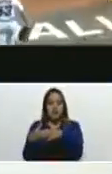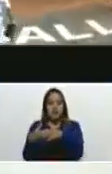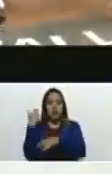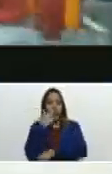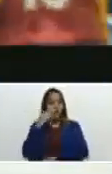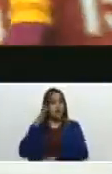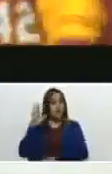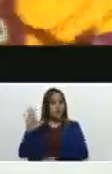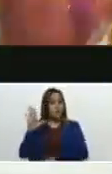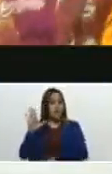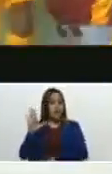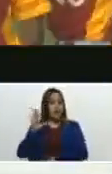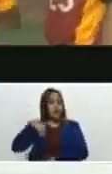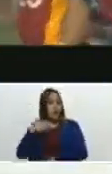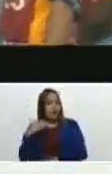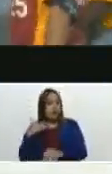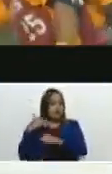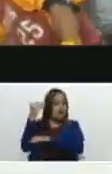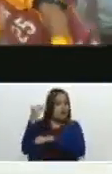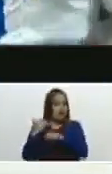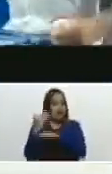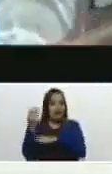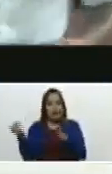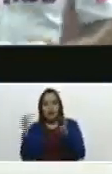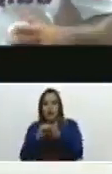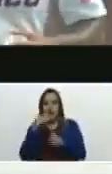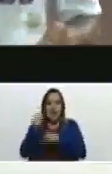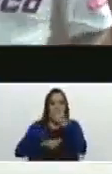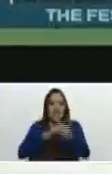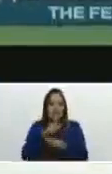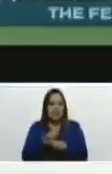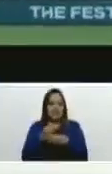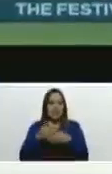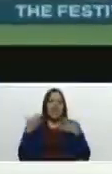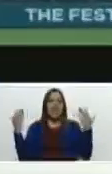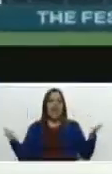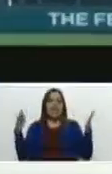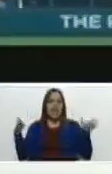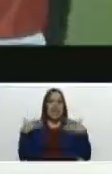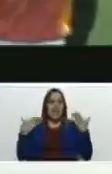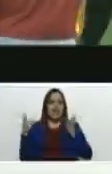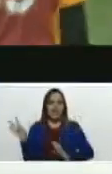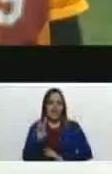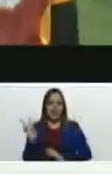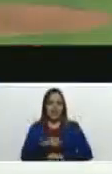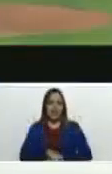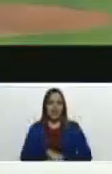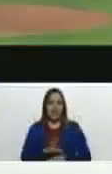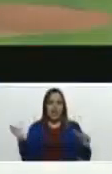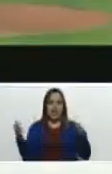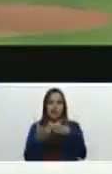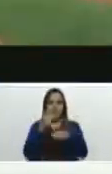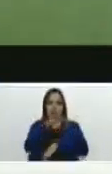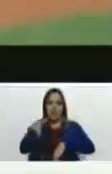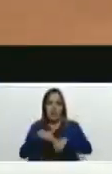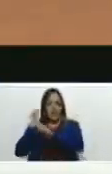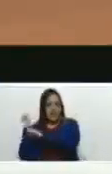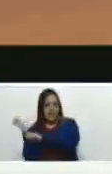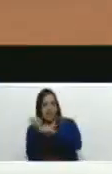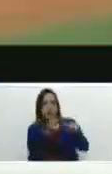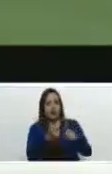llegar muy lejos, pero muy lejos, y darle grandes alegrías a Venezuela, la Selección Nacional de